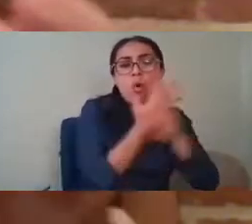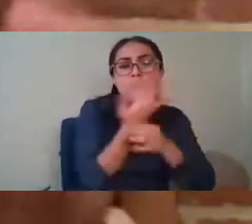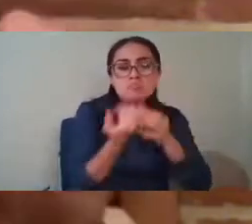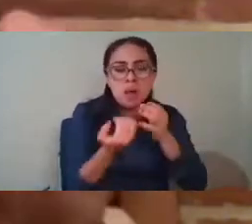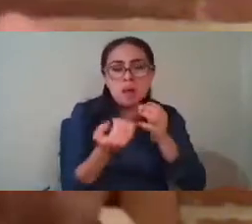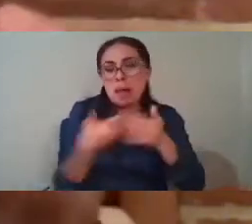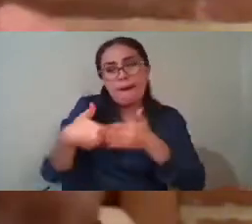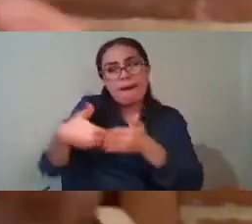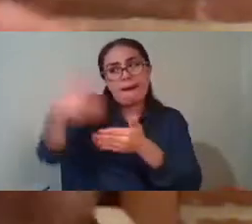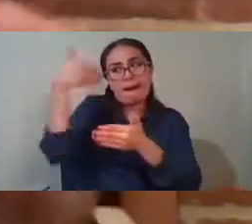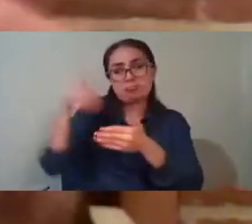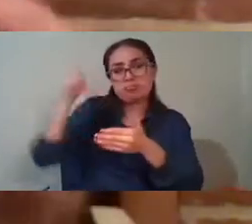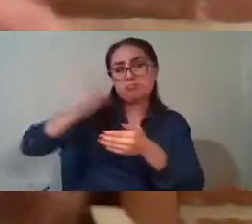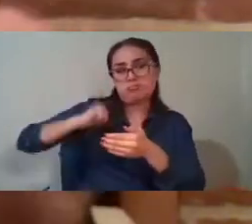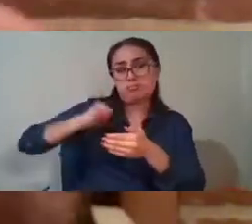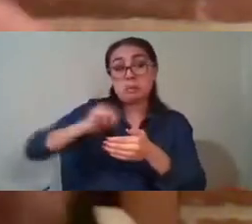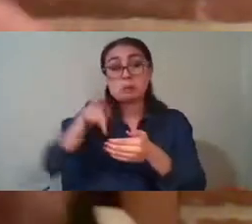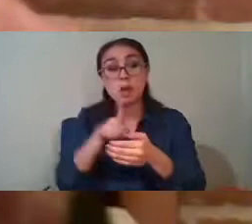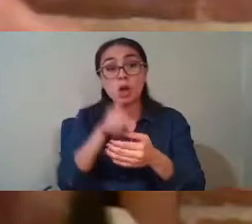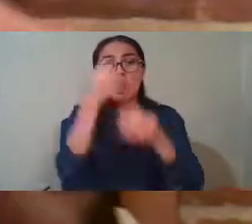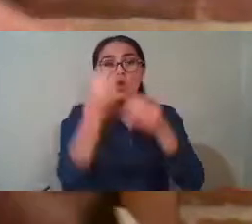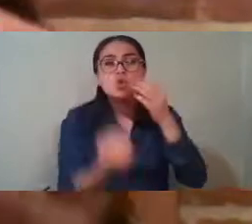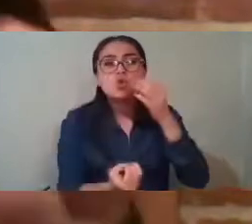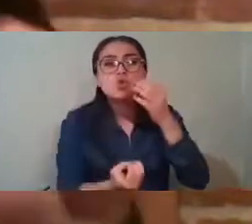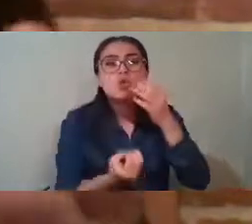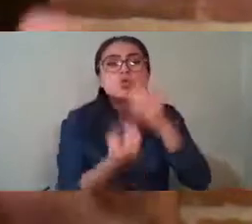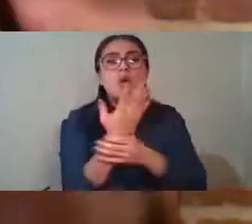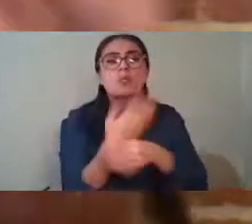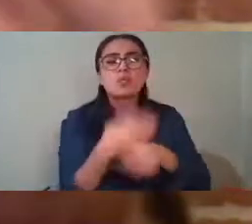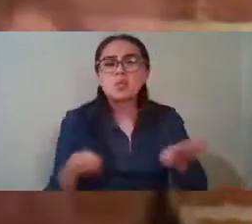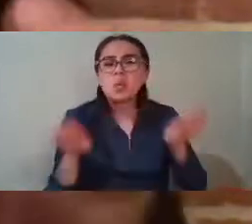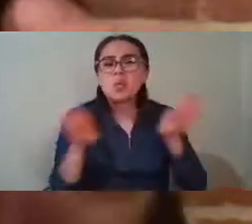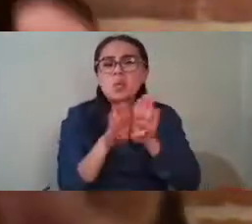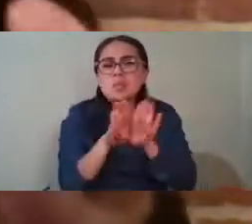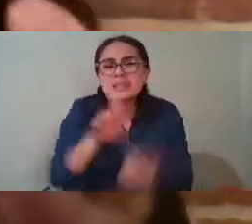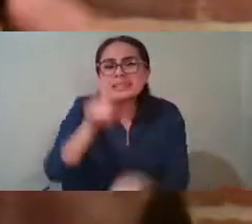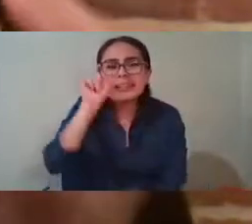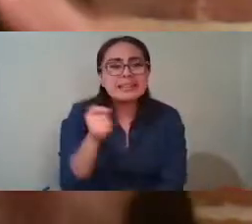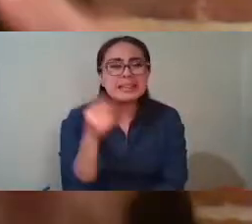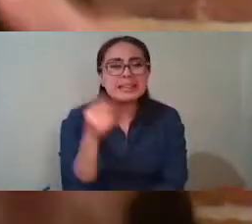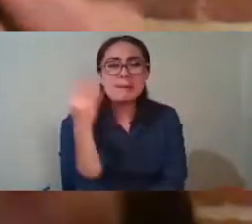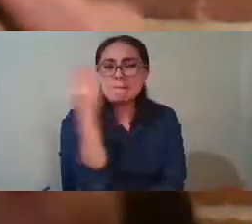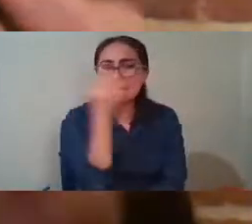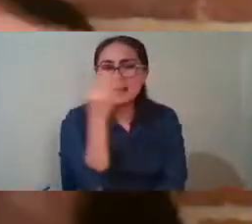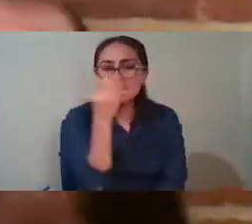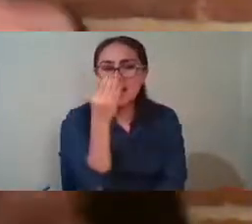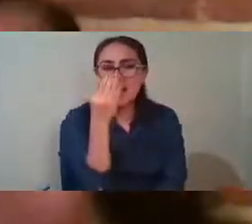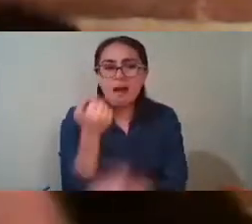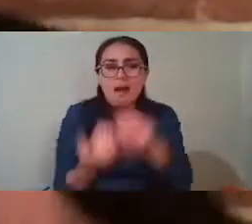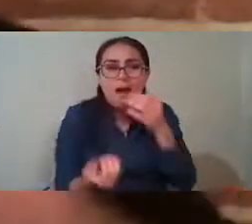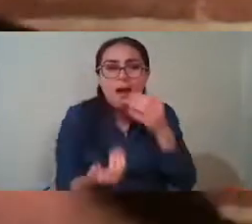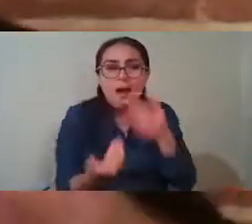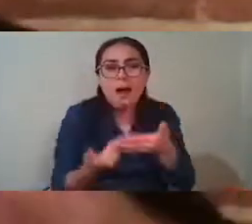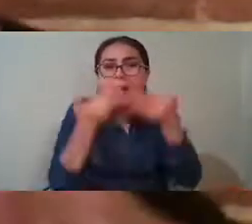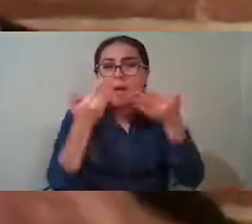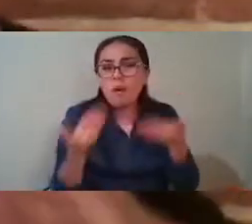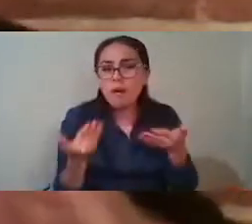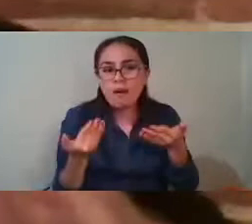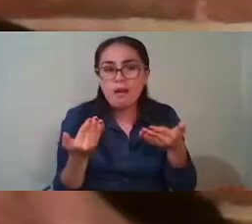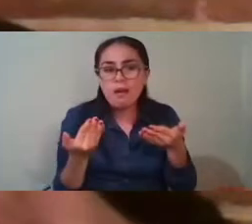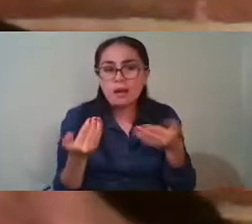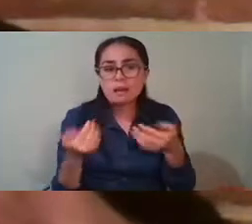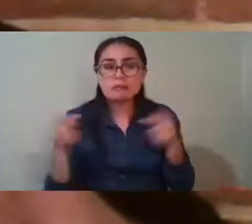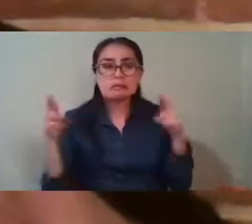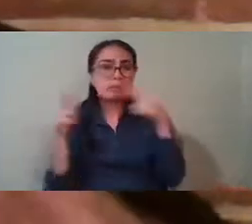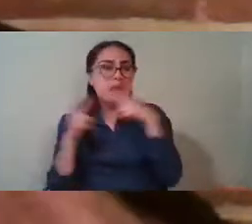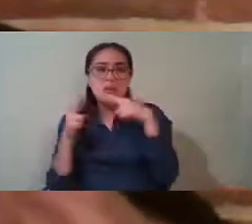son nuevas interpretaciones, viejos sentidos porque en realidad vuelven a decir lo mismo que la religión permite decir. Pero